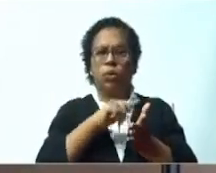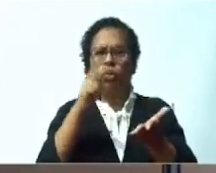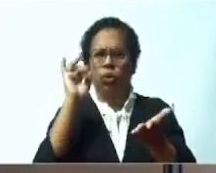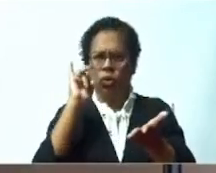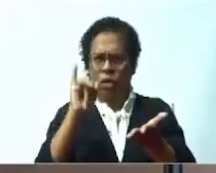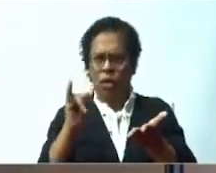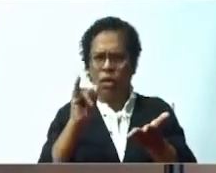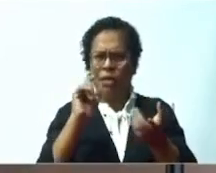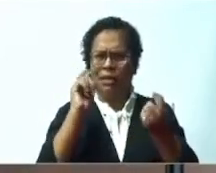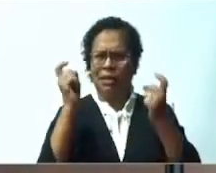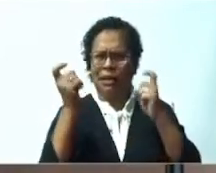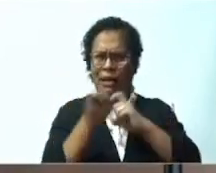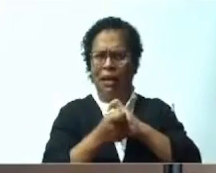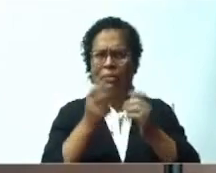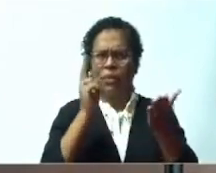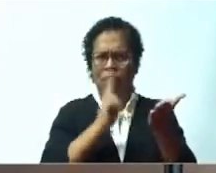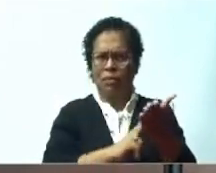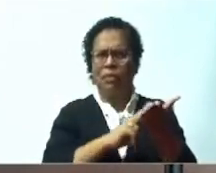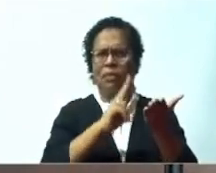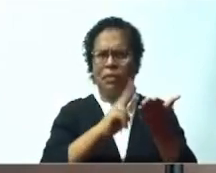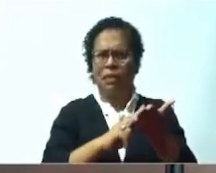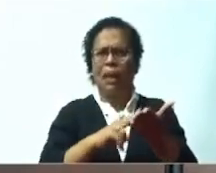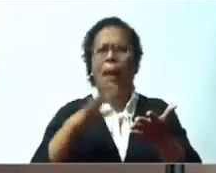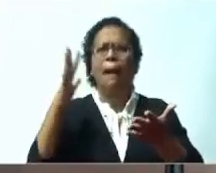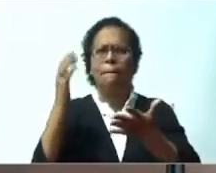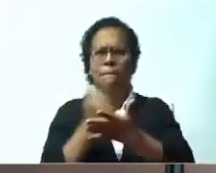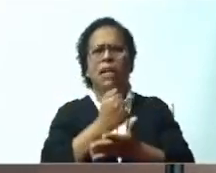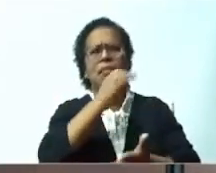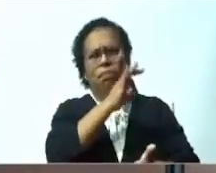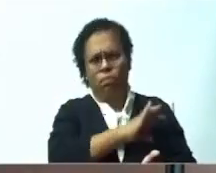contrato son beneficios para el Estado. ¿A cambio de qué?